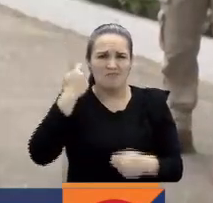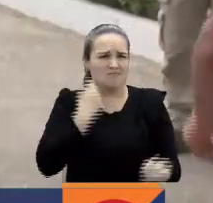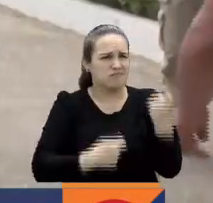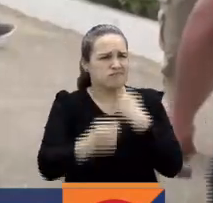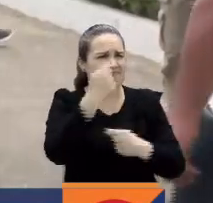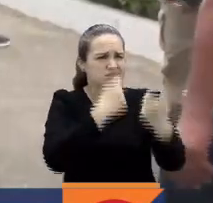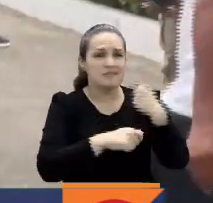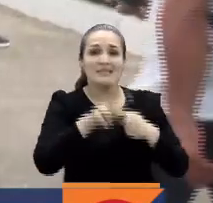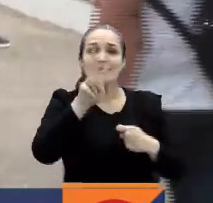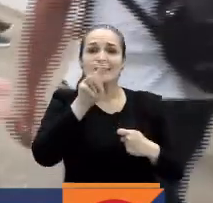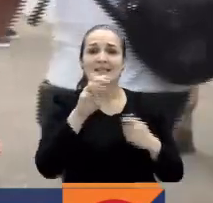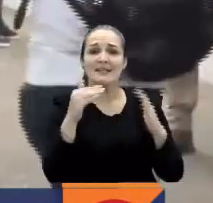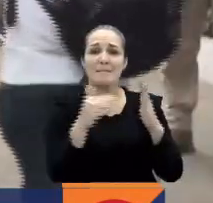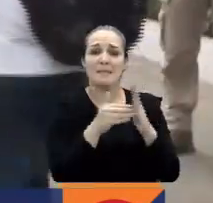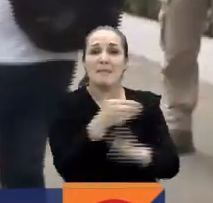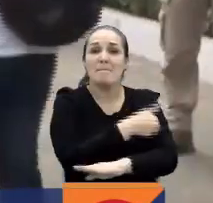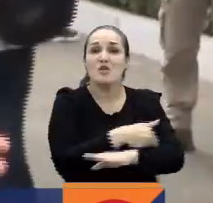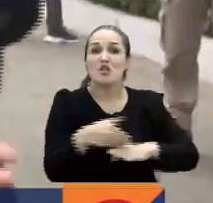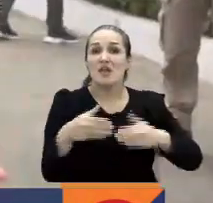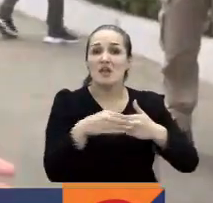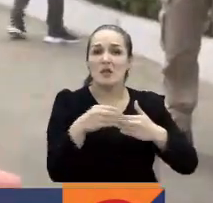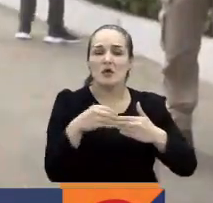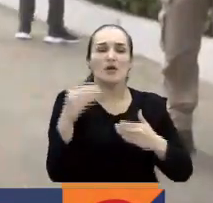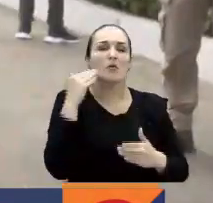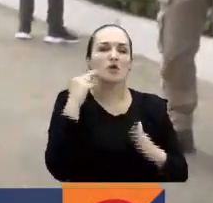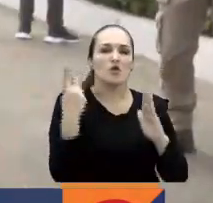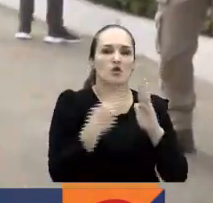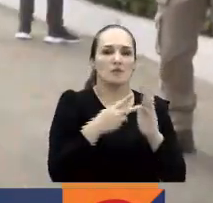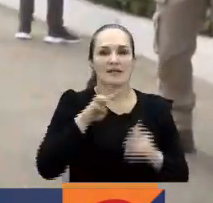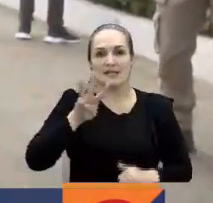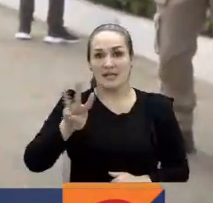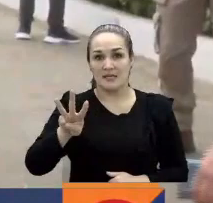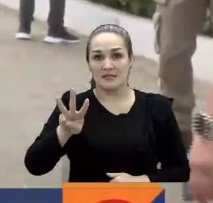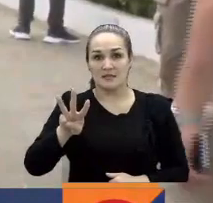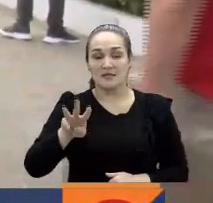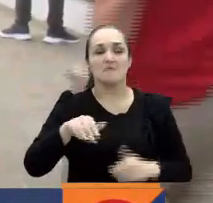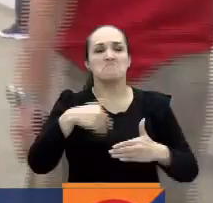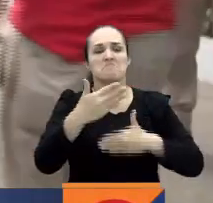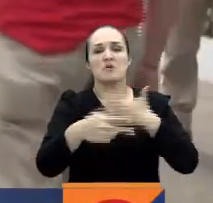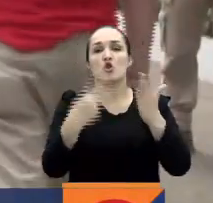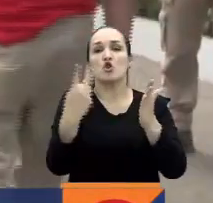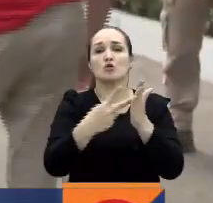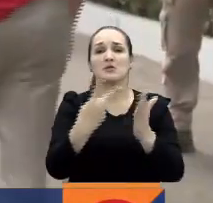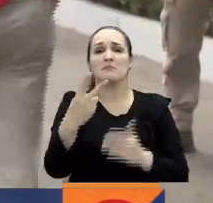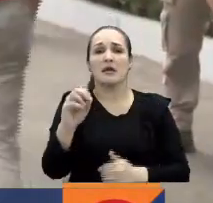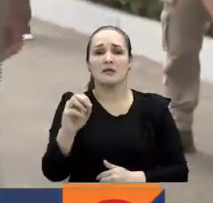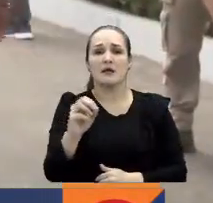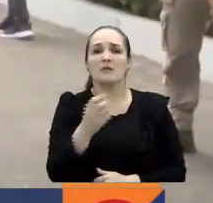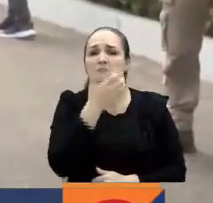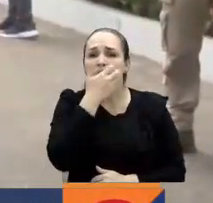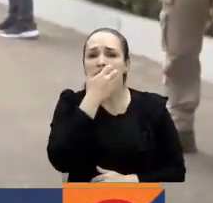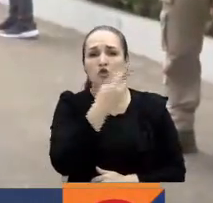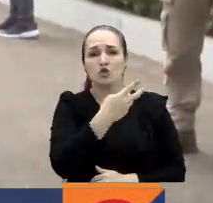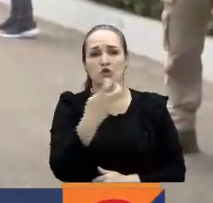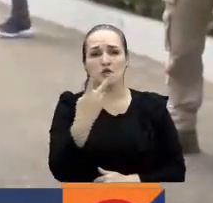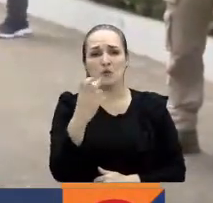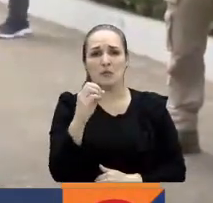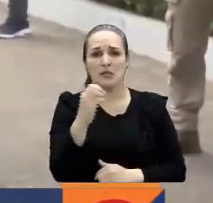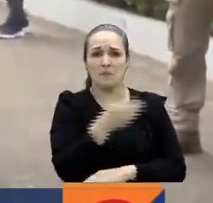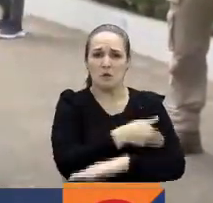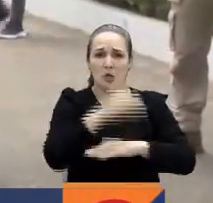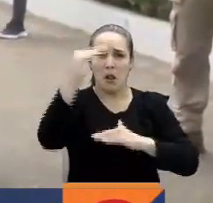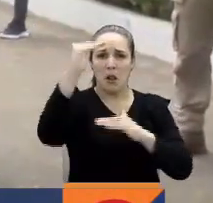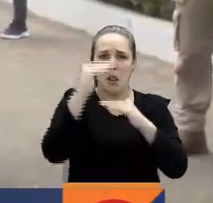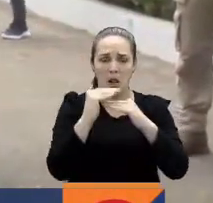7.000 millones de dólares. Estamos hablando del año 2003. Esto cayó en el 2020 a menos de 220 millones y por supuesto lo que espera